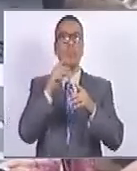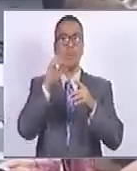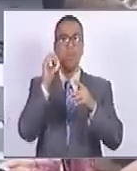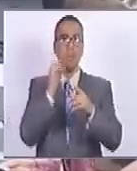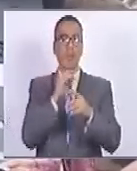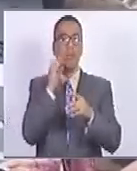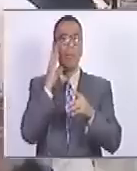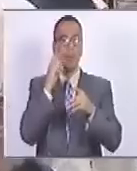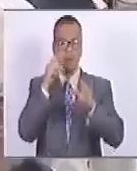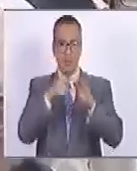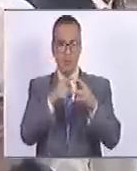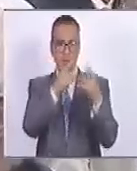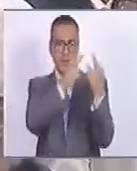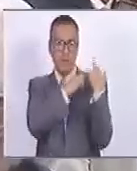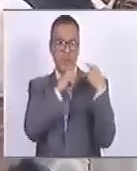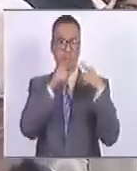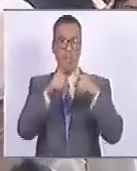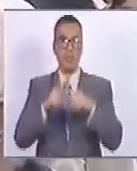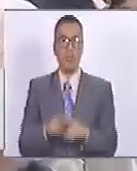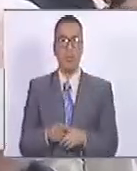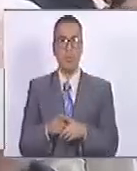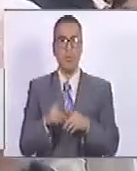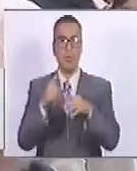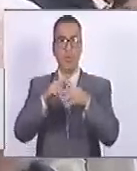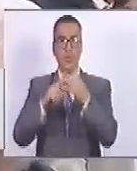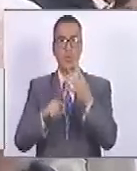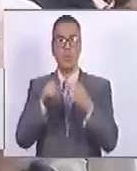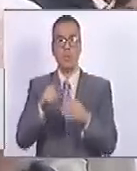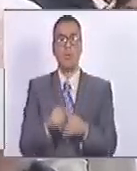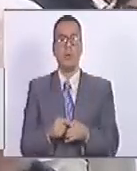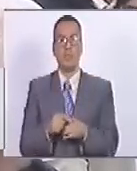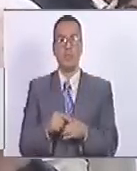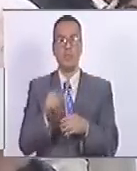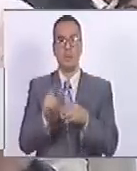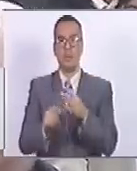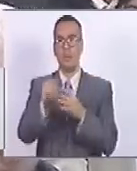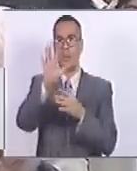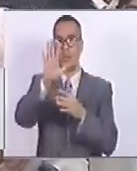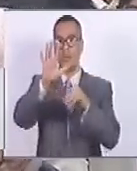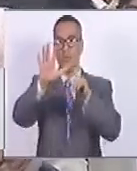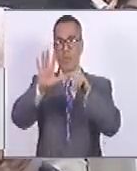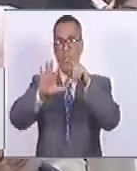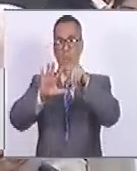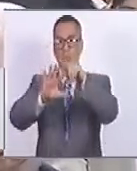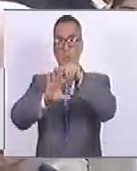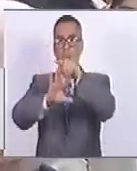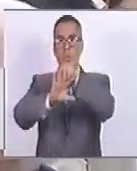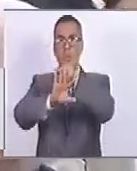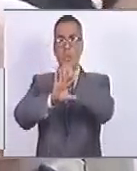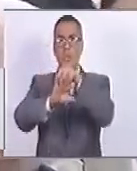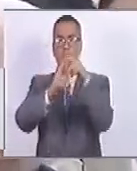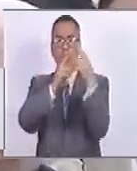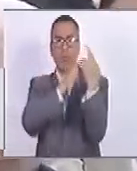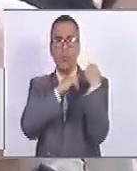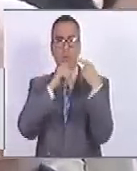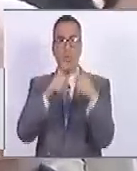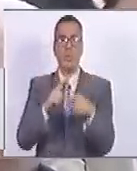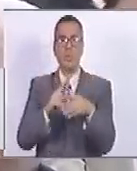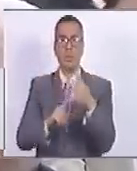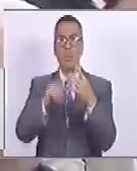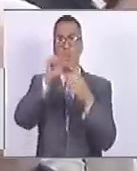amarillo que representa la otra mano. Los cinco dedos representan los